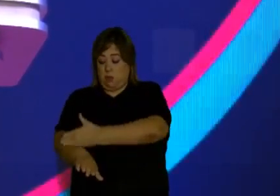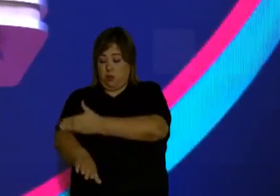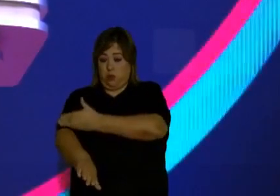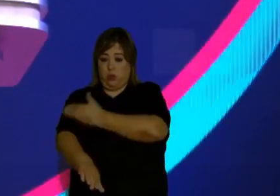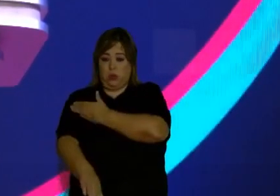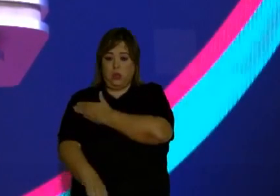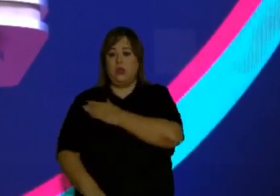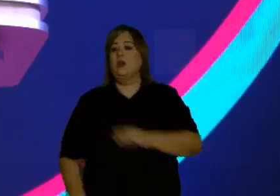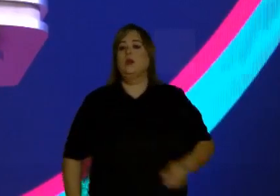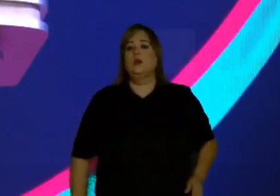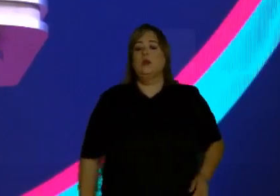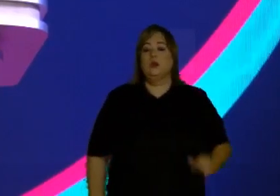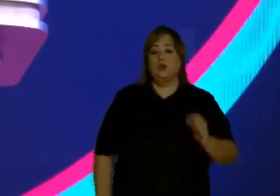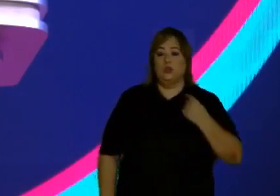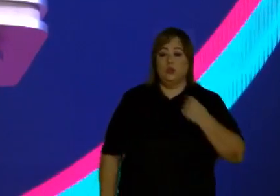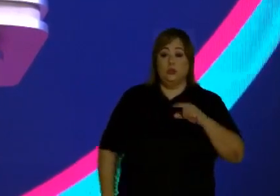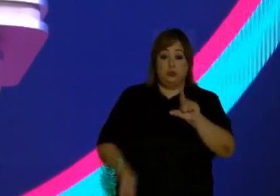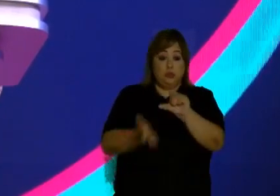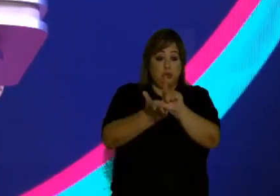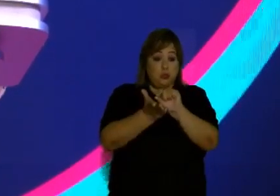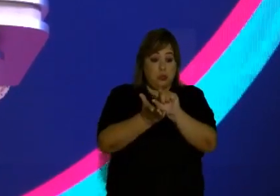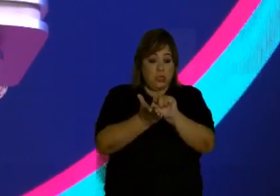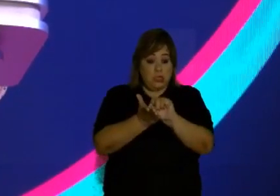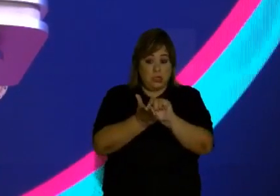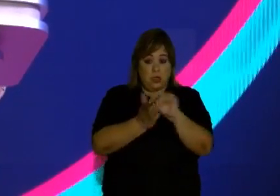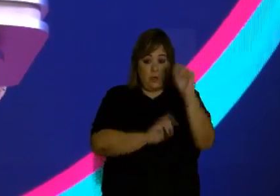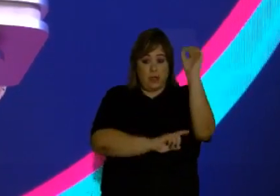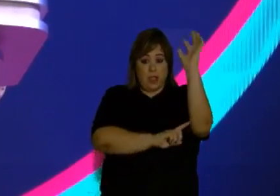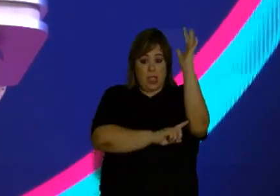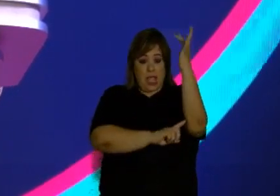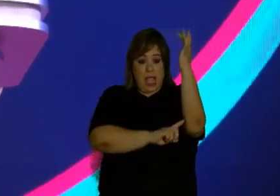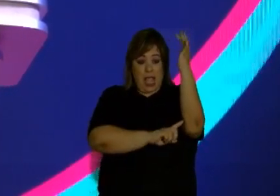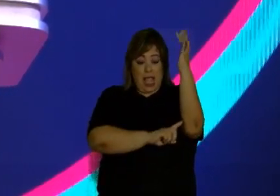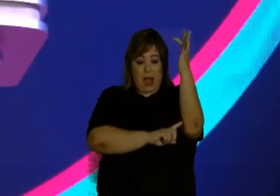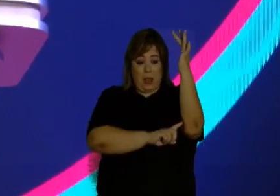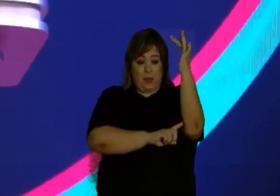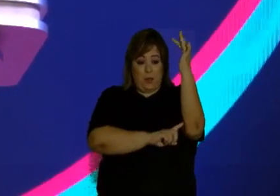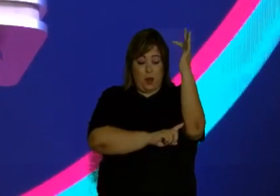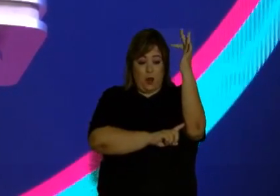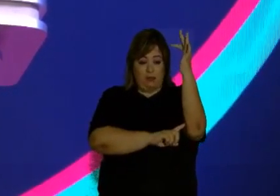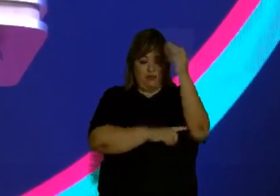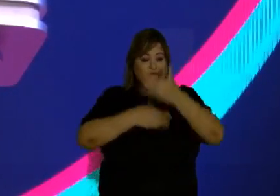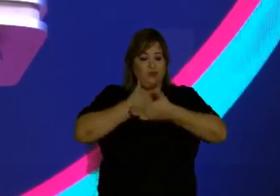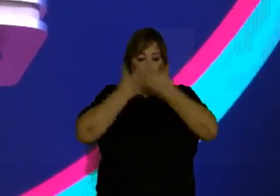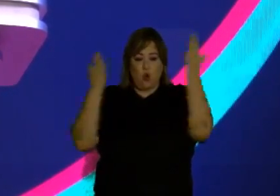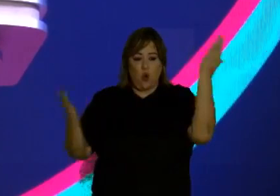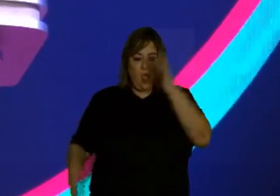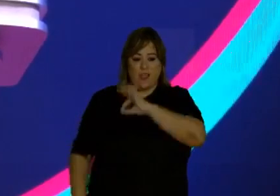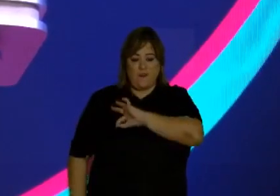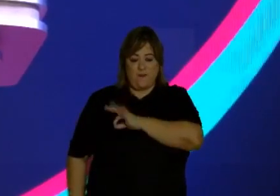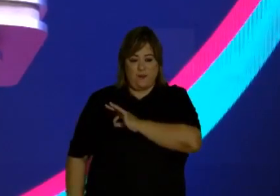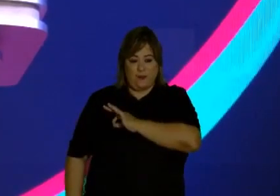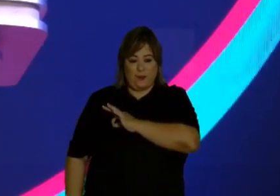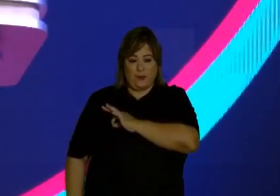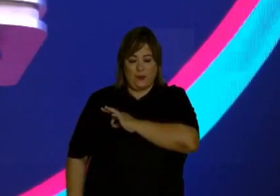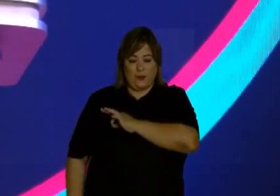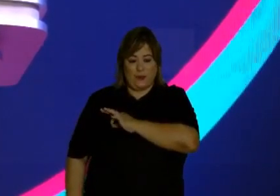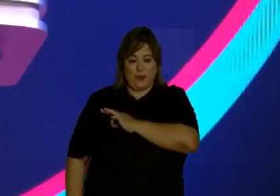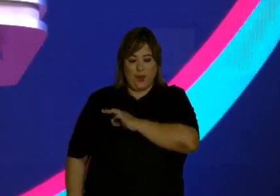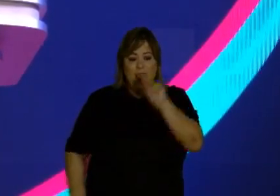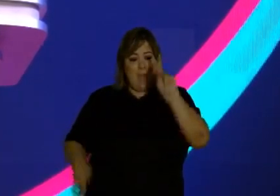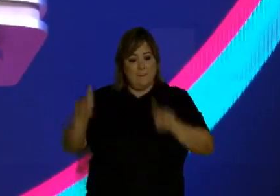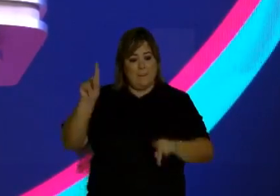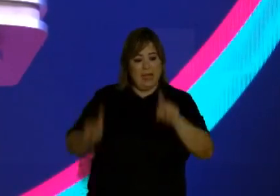que estamos en la noticia, ningún árbol que no lleva fruto le tiran piedra. El otro día pasamos así en